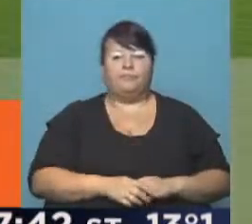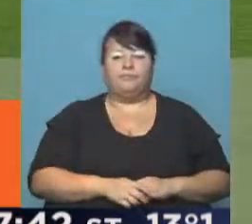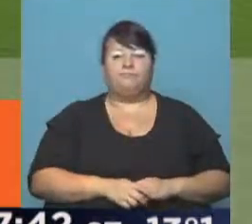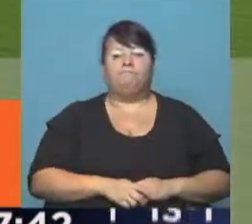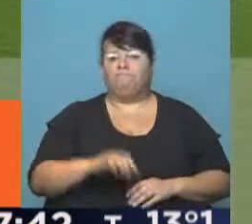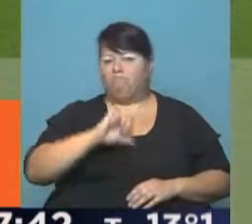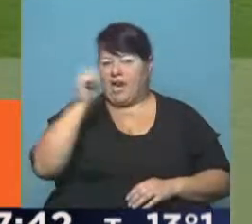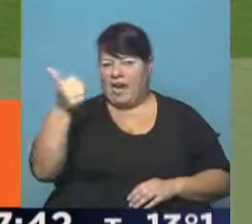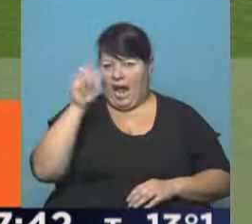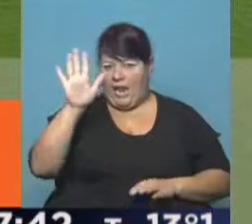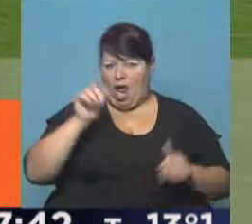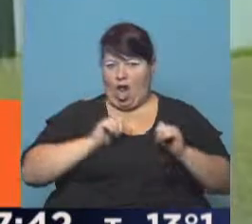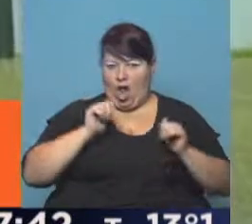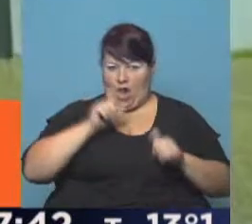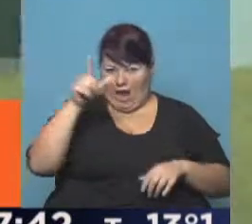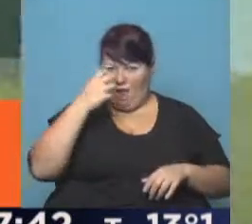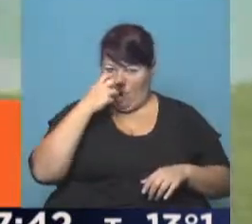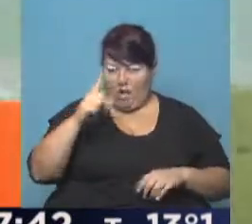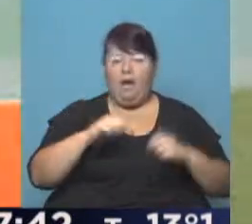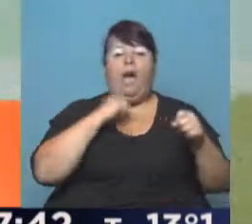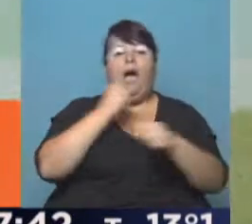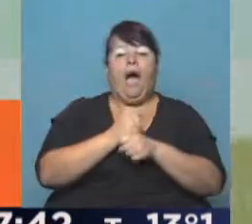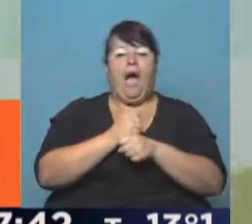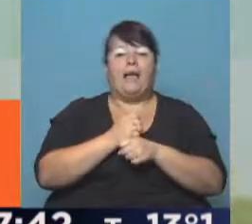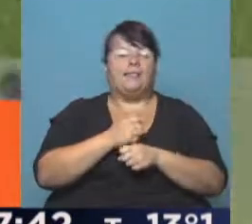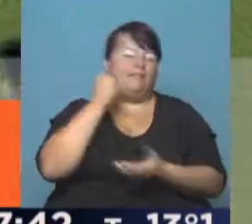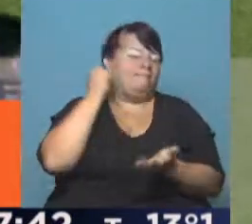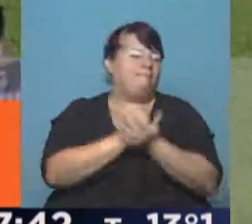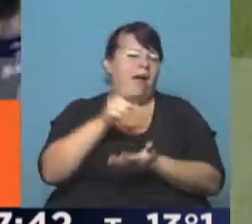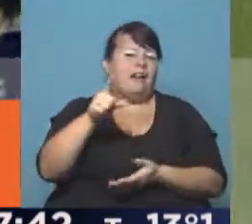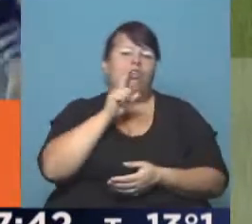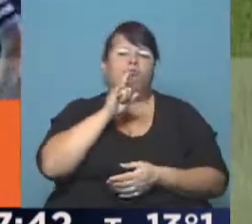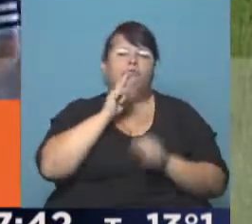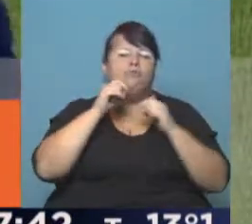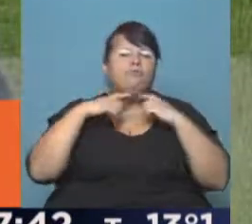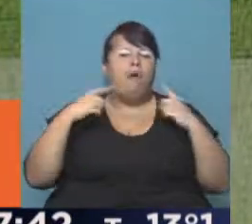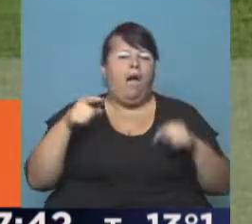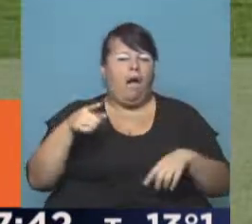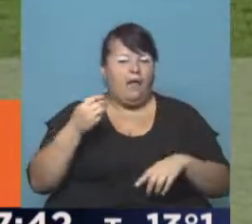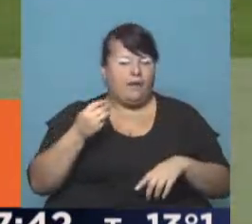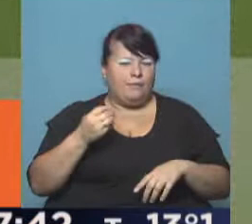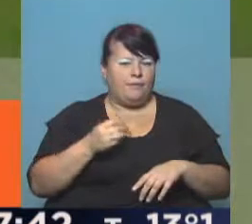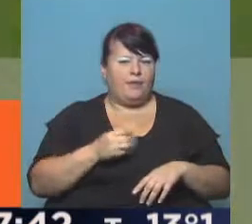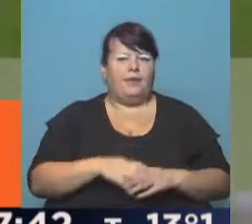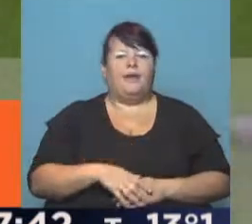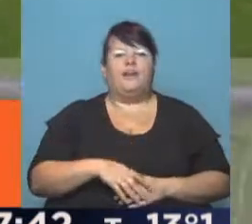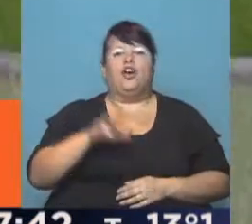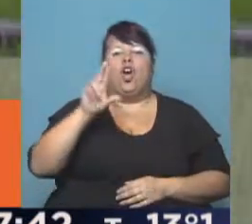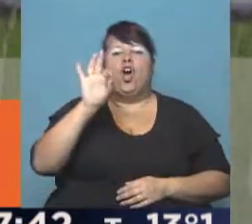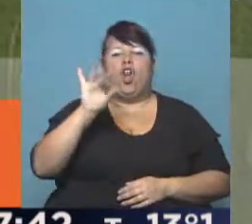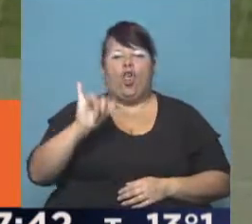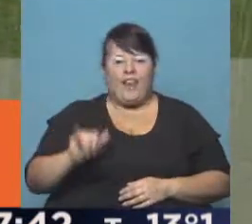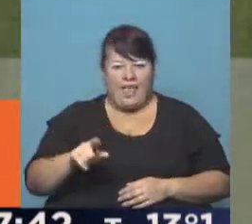Era victoria del equipo local hasta que apareció el máximo símbolo que tiene el equipo tucumano. La Pulga